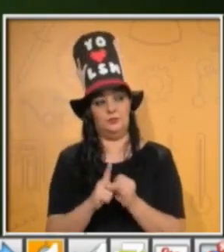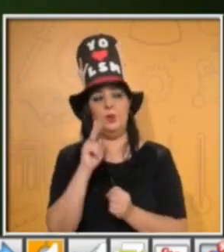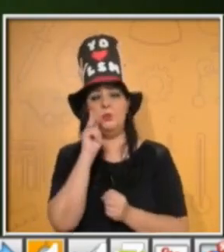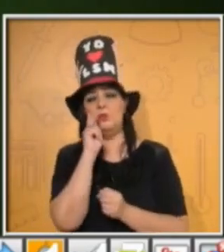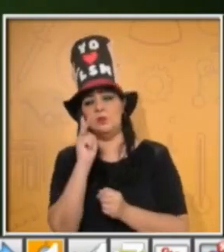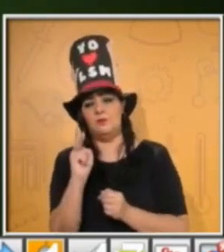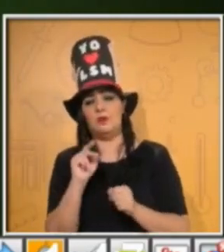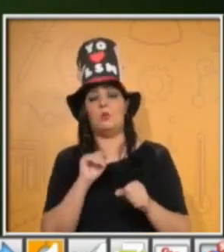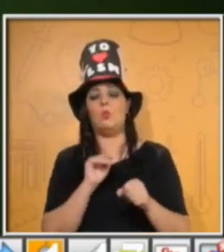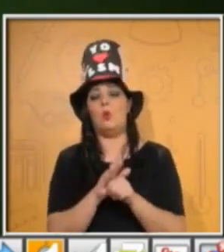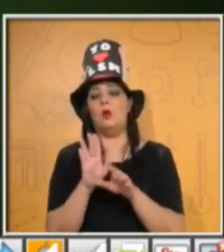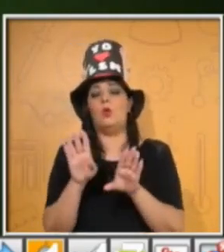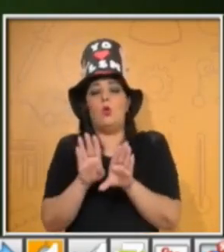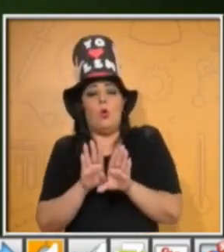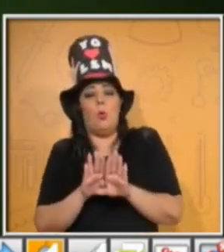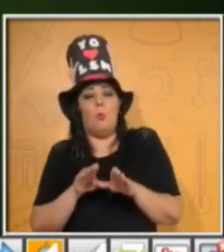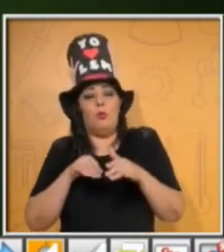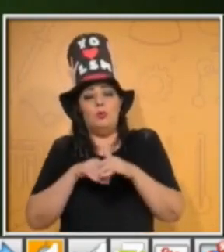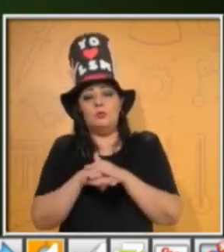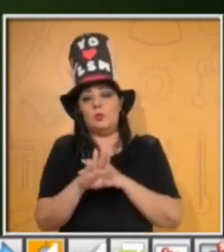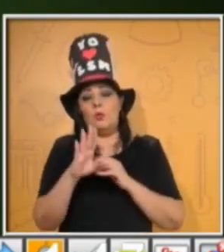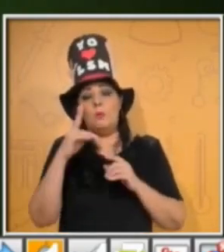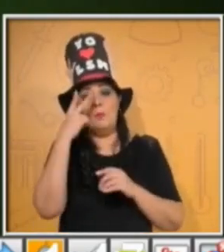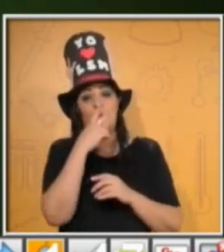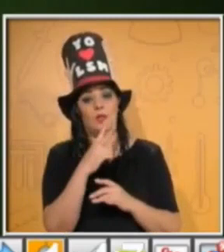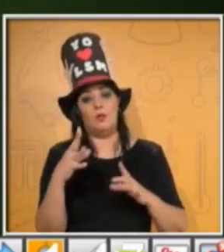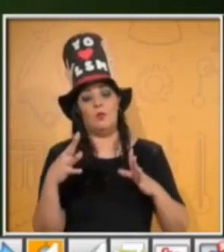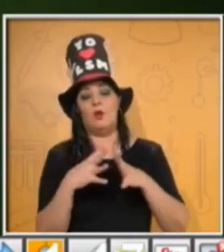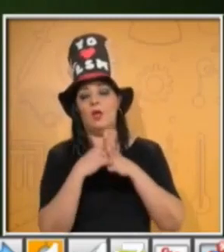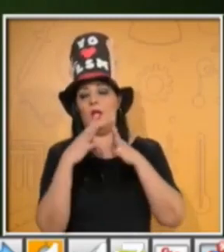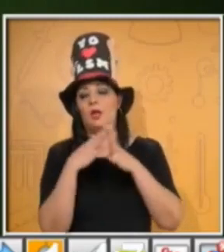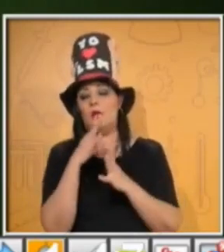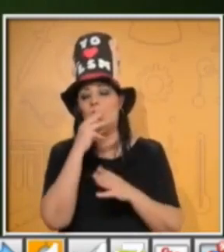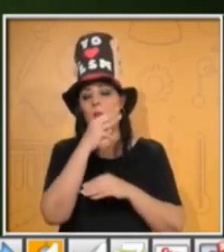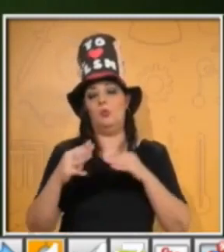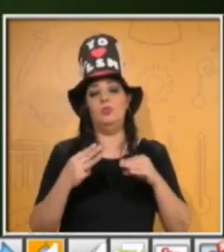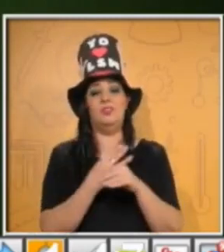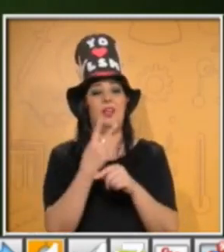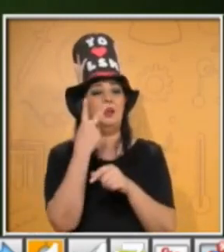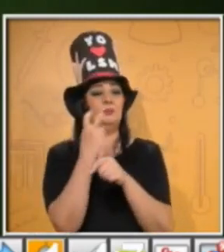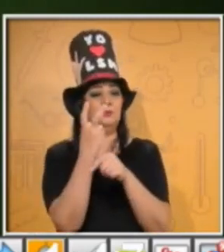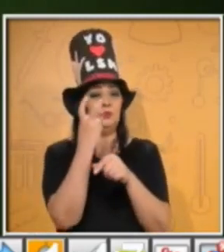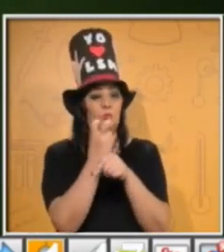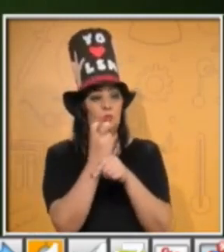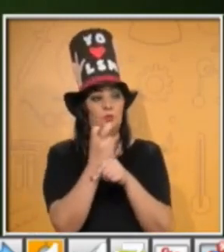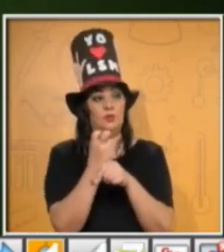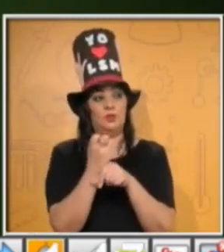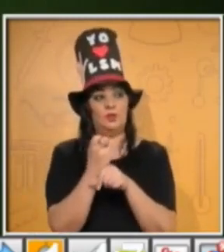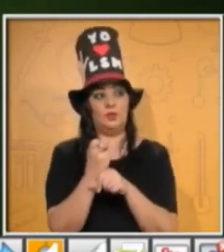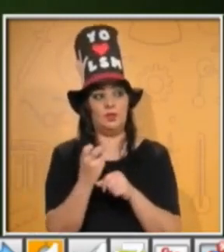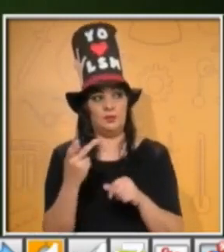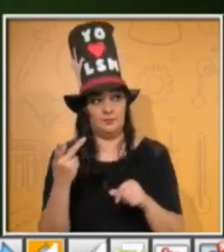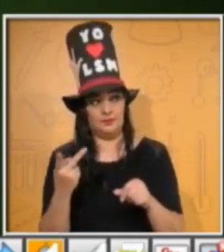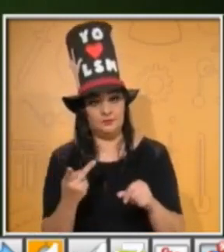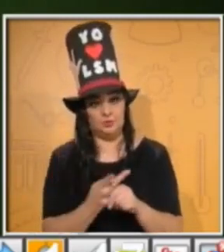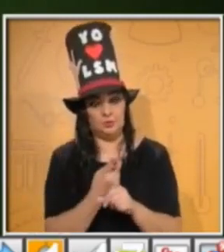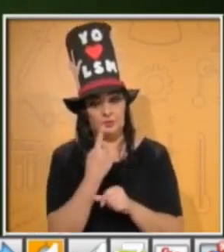ver cuál fue la forma de intervención de México en esta Segunda Guerra Mundial que sucedió